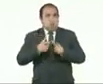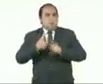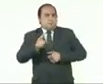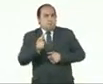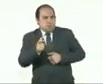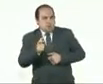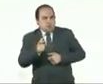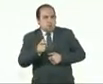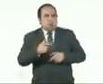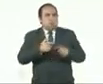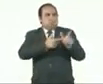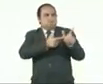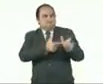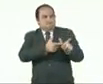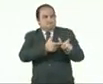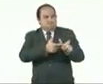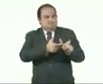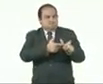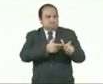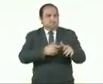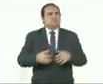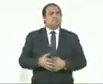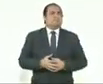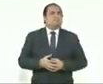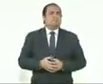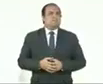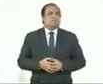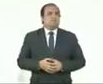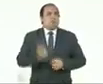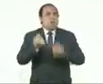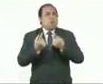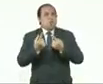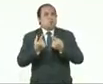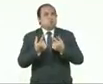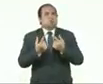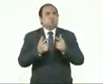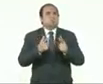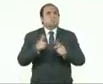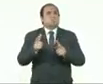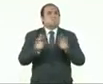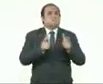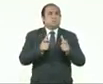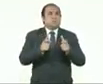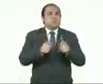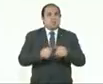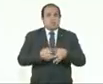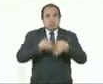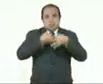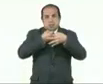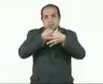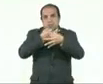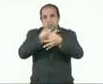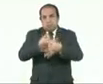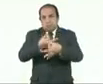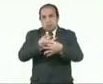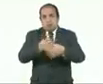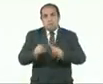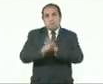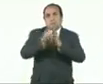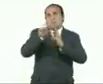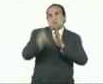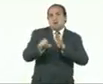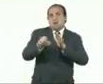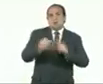cortas, hay armas largas. Algunas armas son de llamar la atención. Por